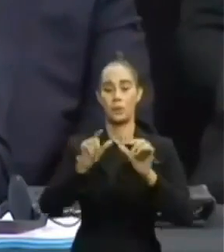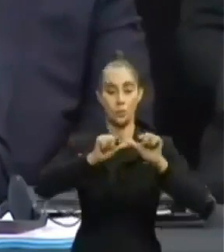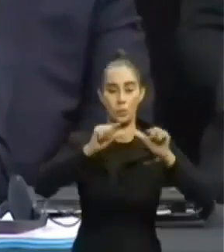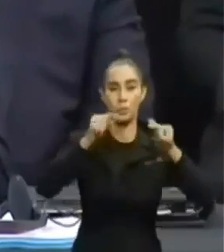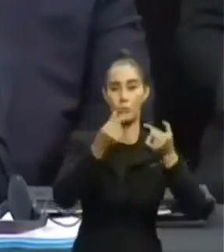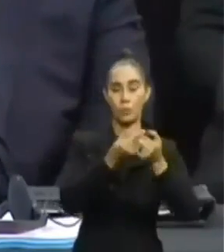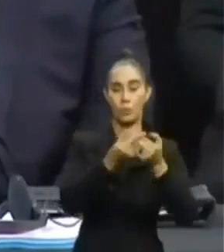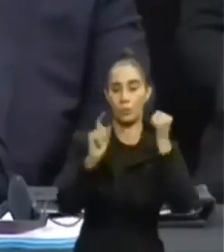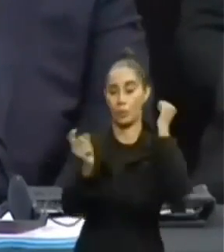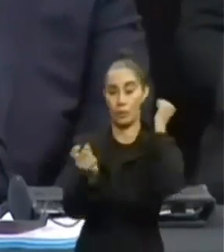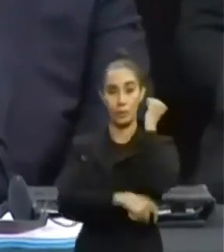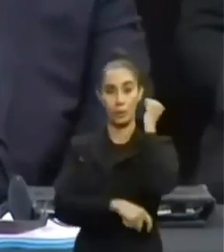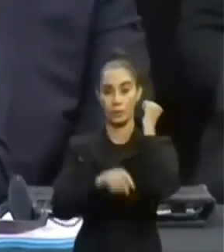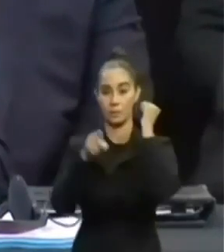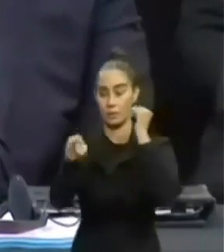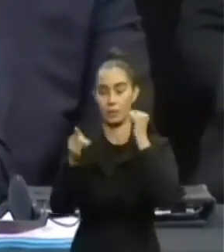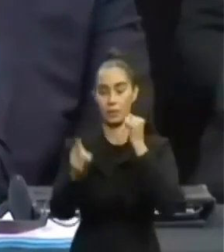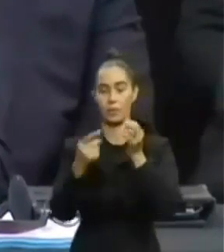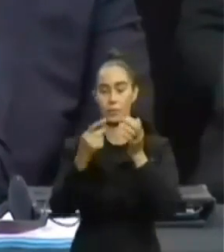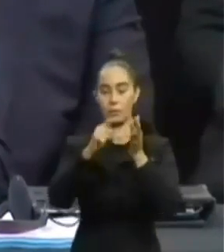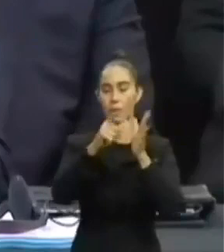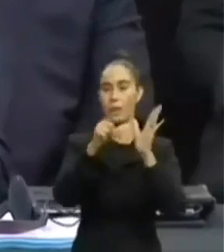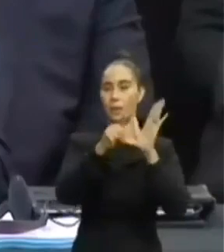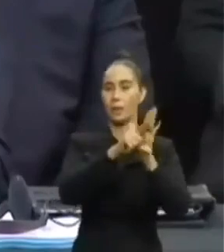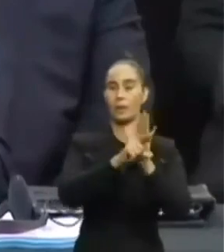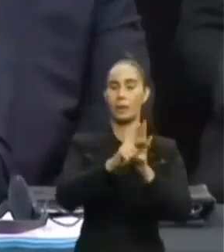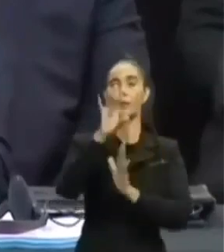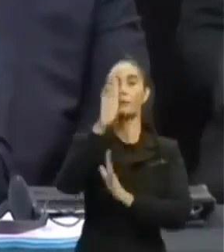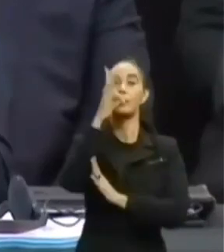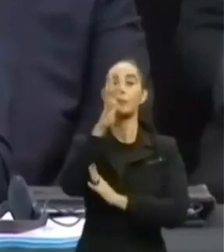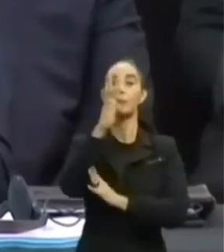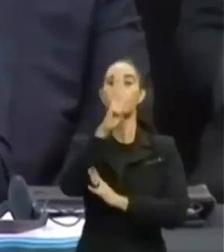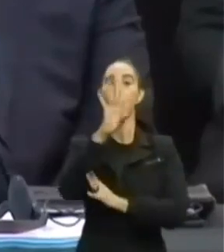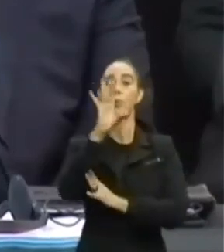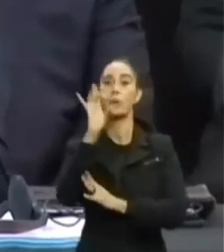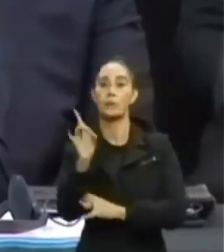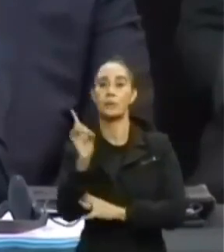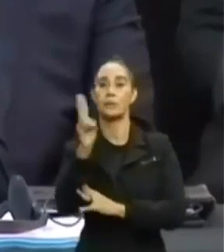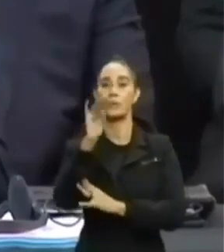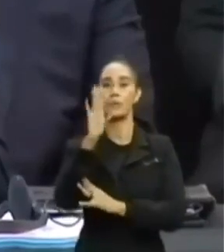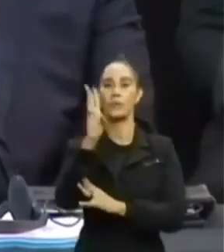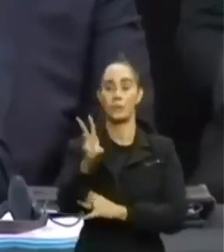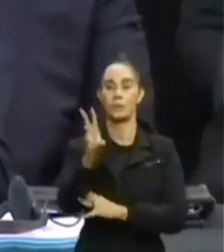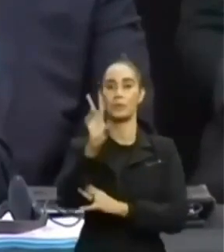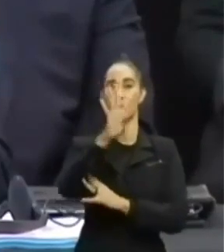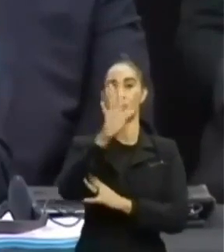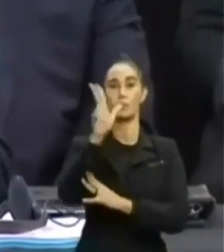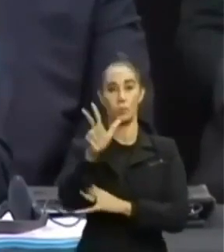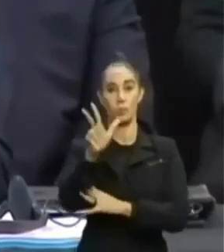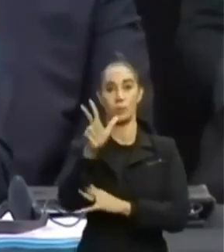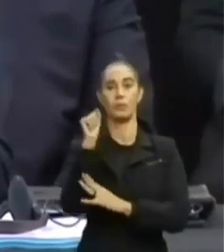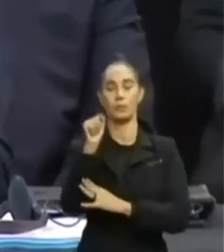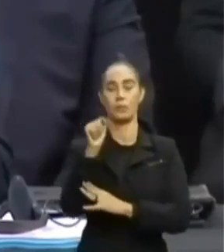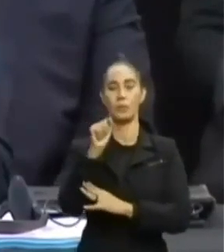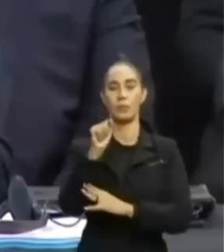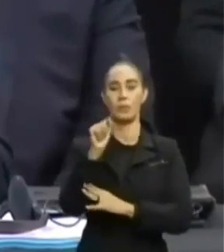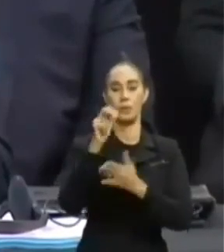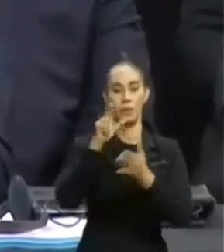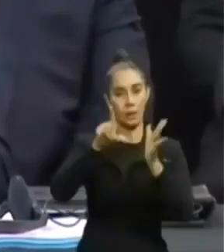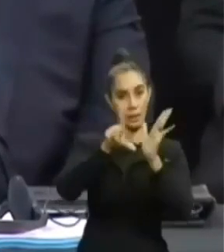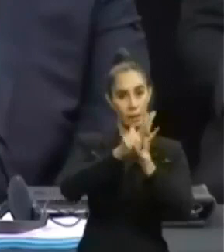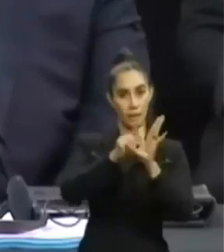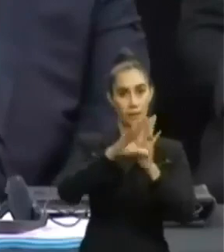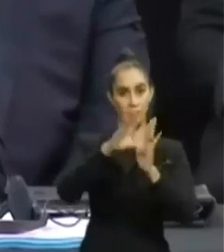Sanciones establecidos en las resoluciones 2645 y 2653 del Consejo de Seguridad de la ONU, para